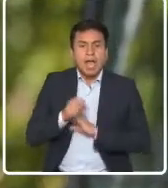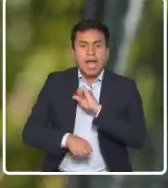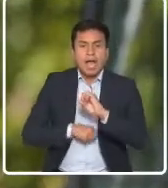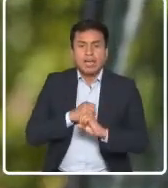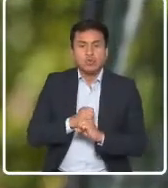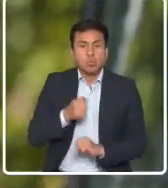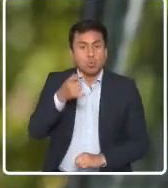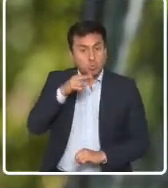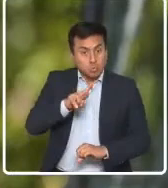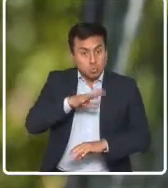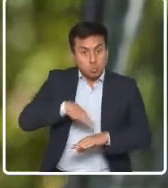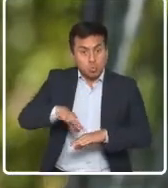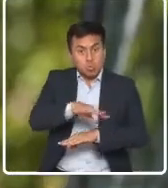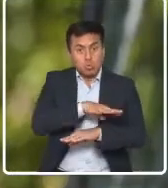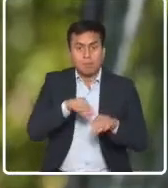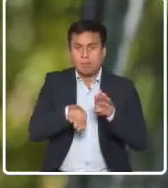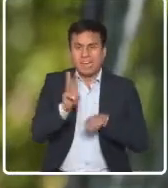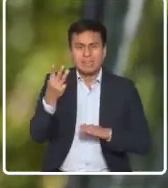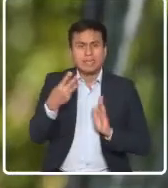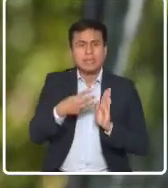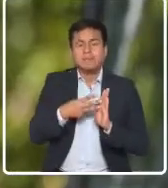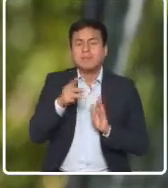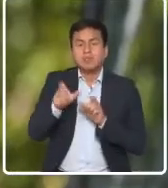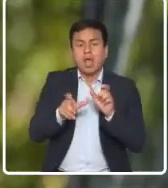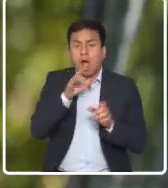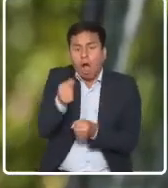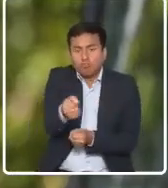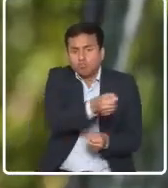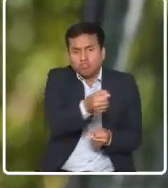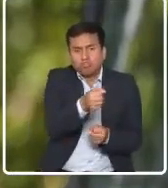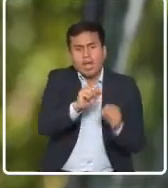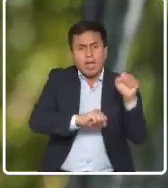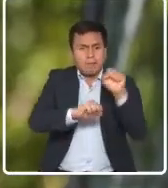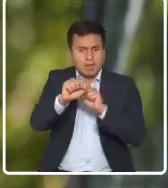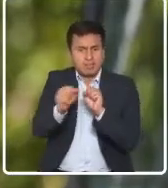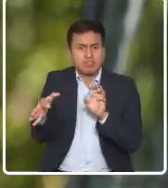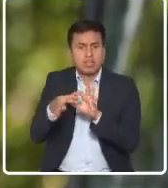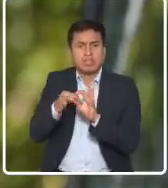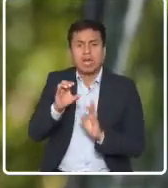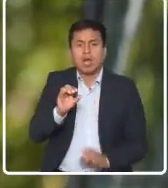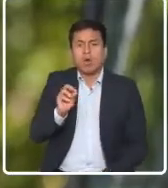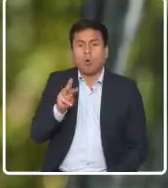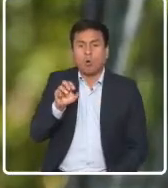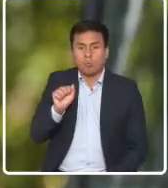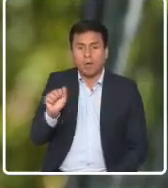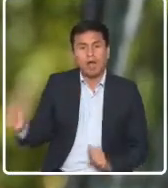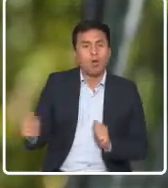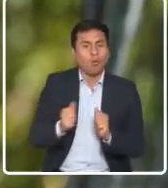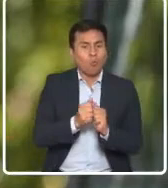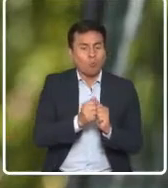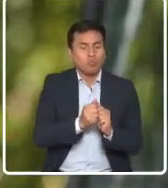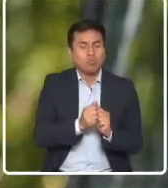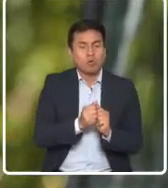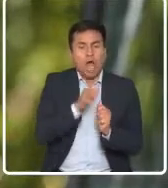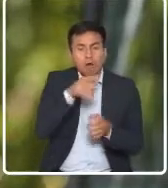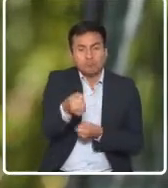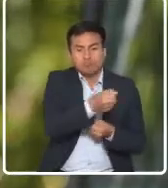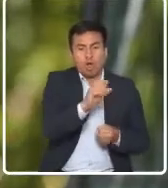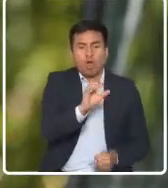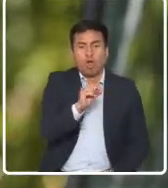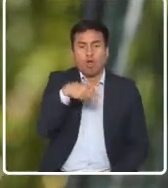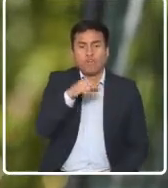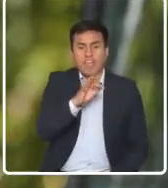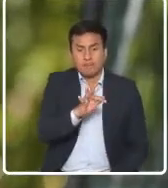año en la zona sur son más de 3.000 los brigadistas de las empresas asociadas a Corma, que en conjunto con los brigadistas de